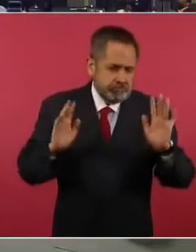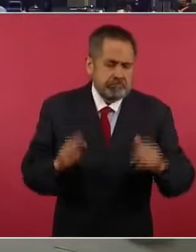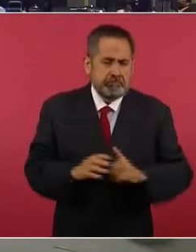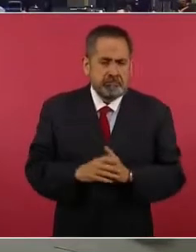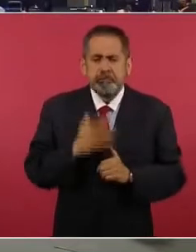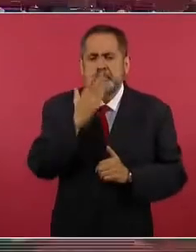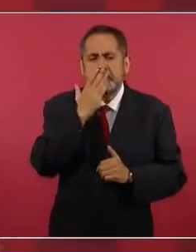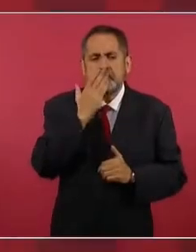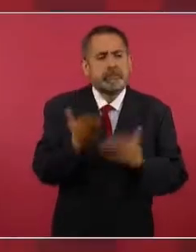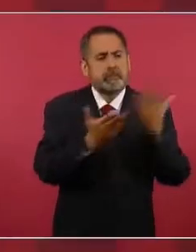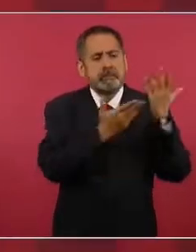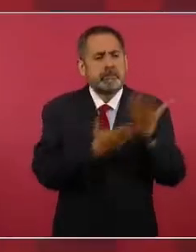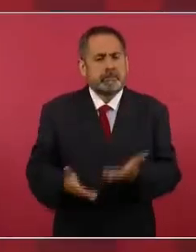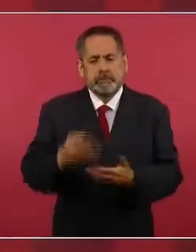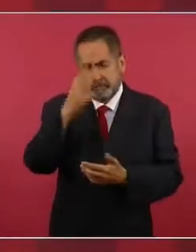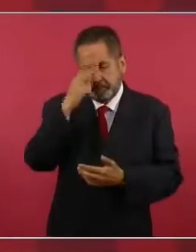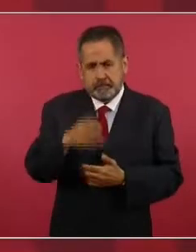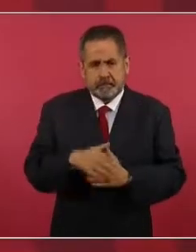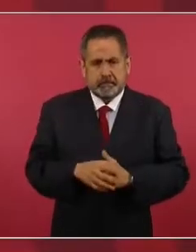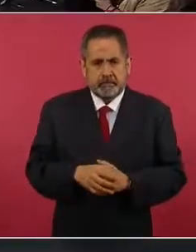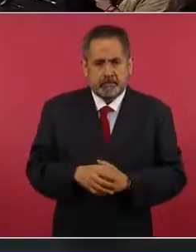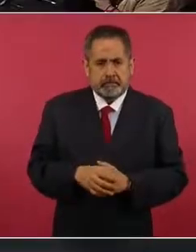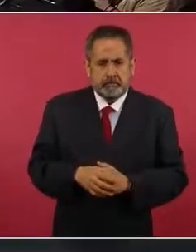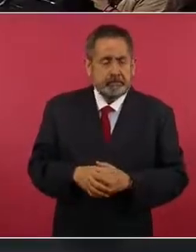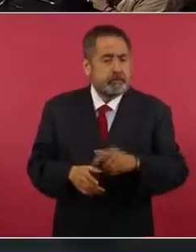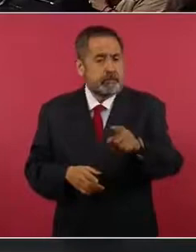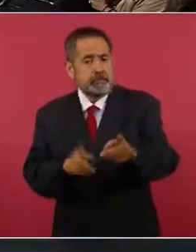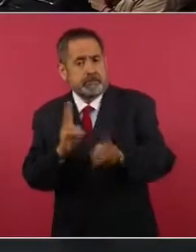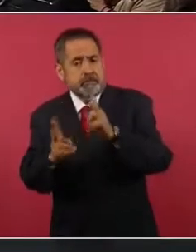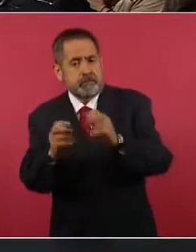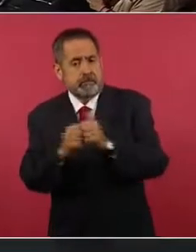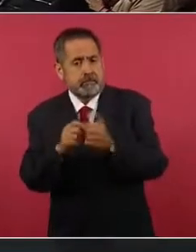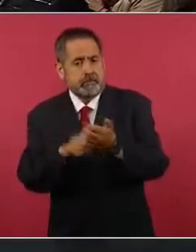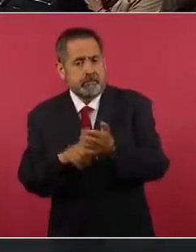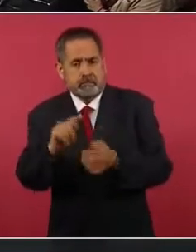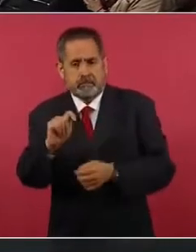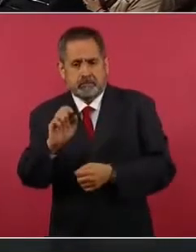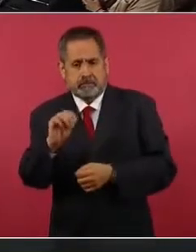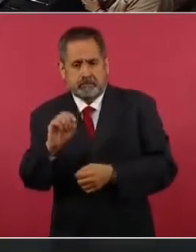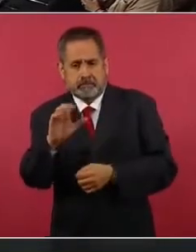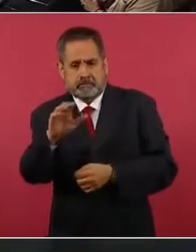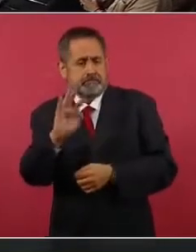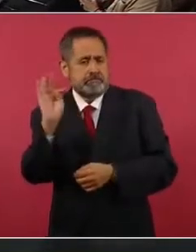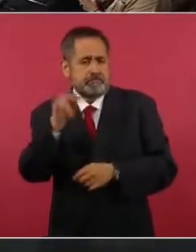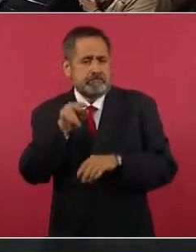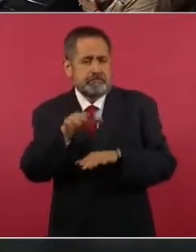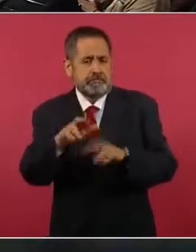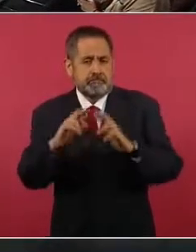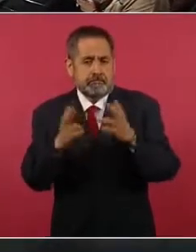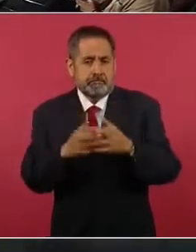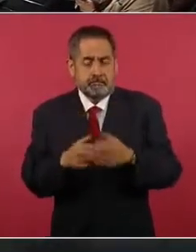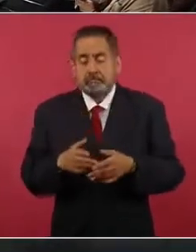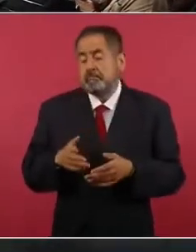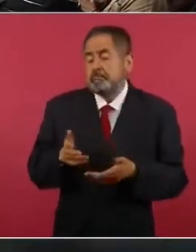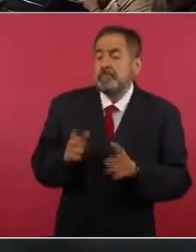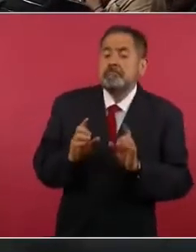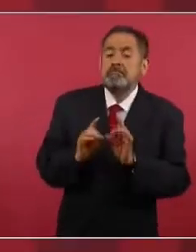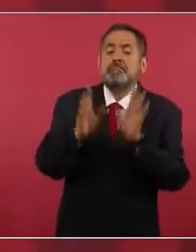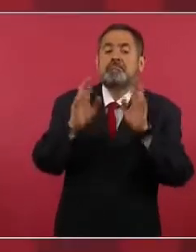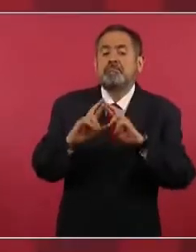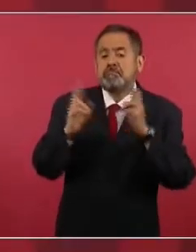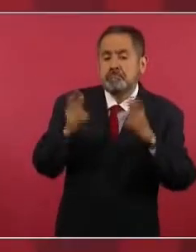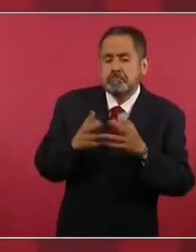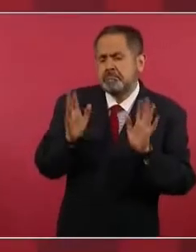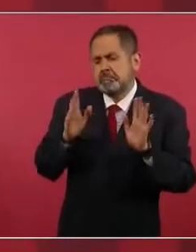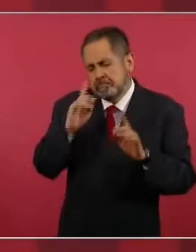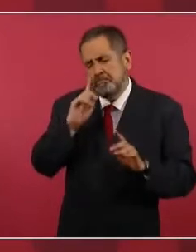Es bienvenido a México. ¿Y abordaría este tema del TEMEC, presidente, en caso de que se dé esta En conversación? caso de que se diese la reunión,